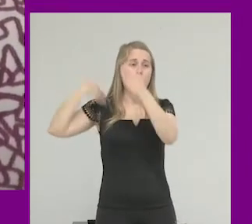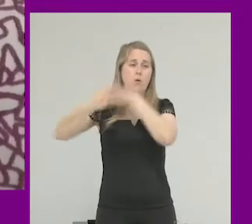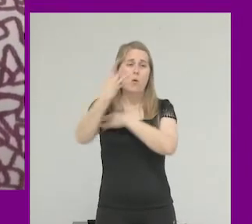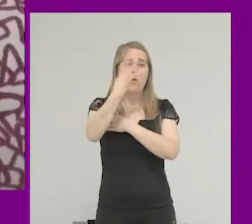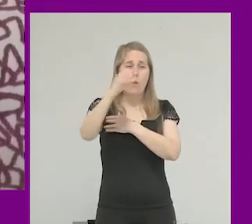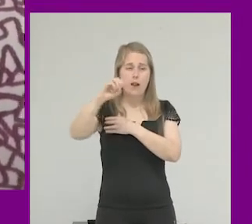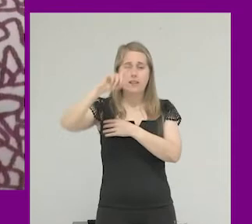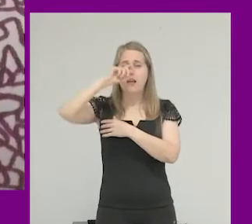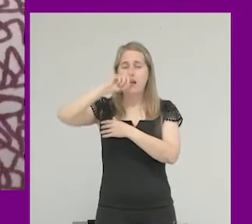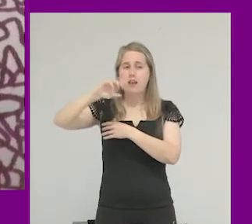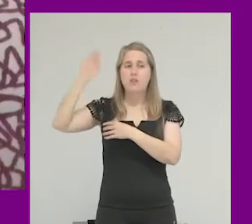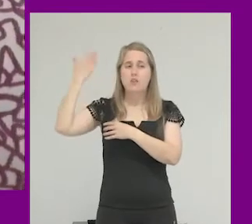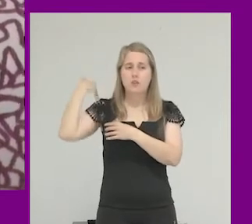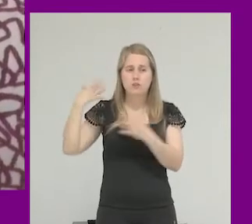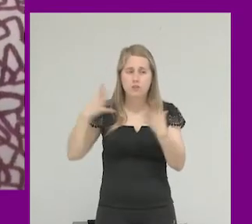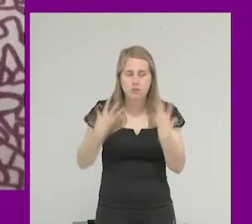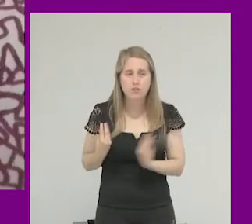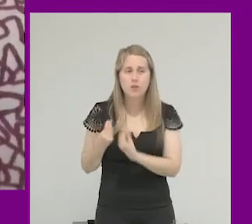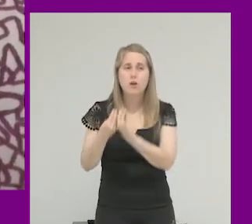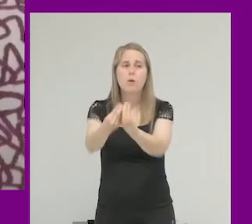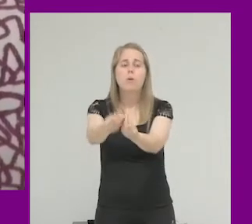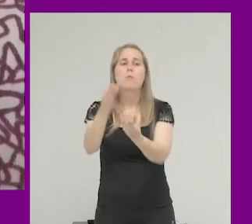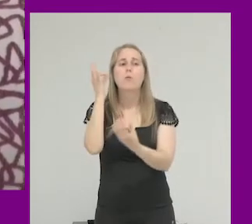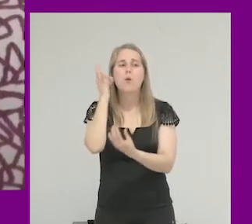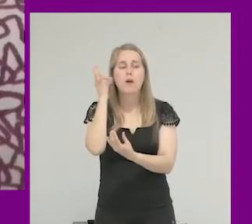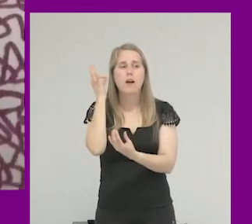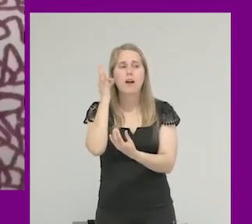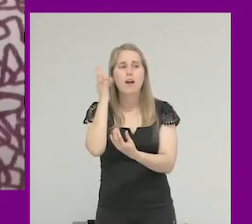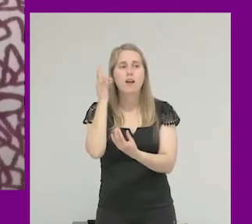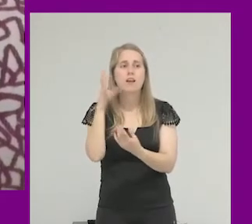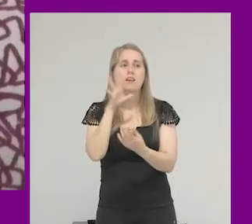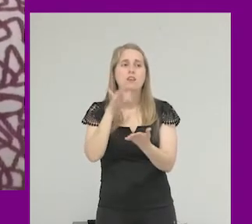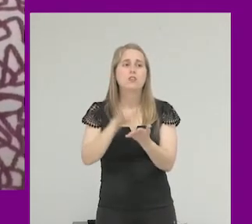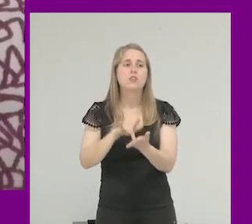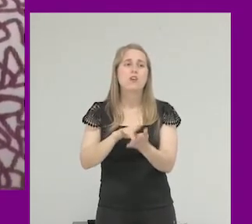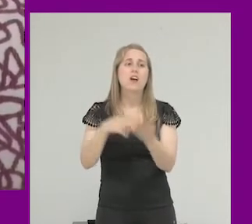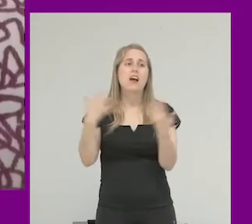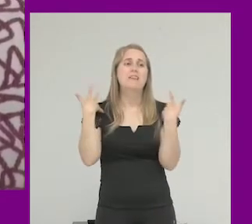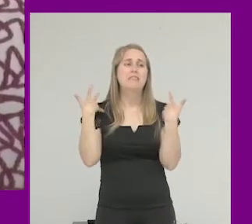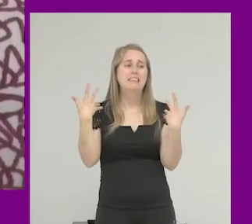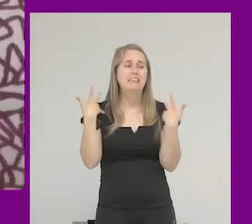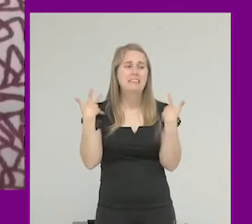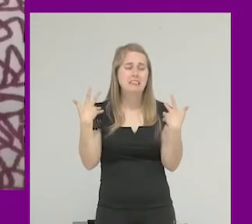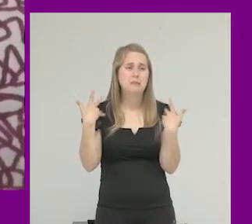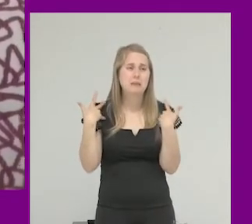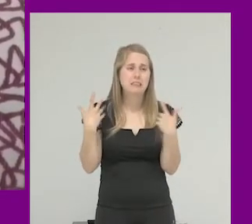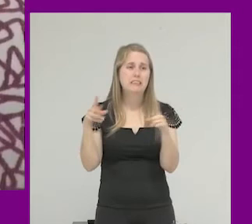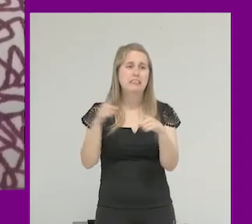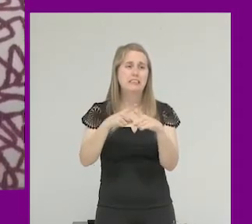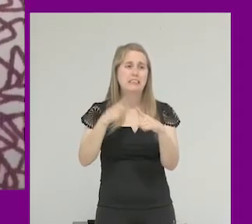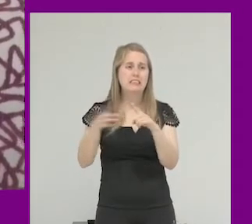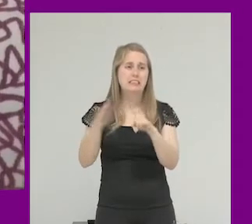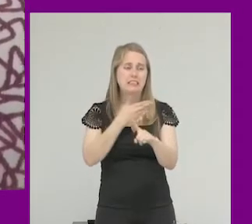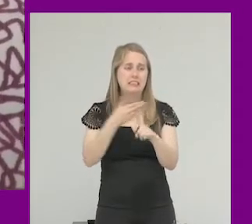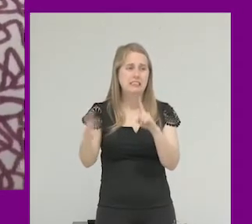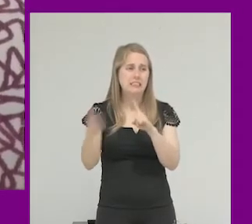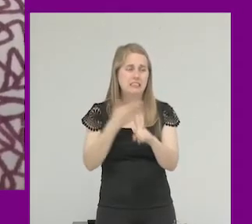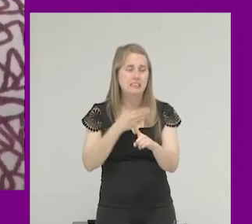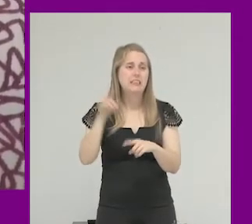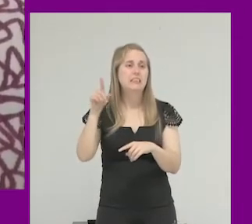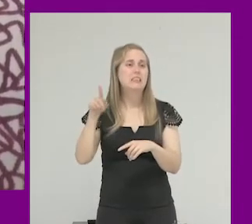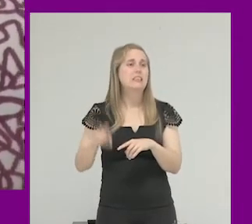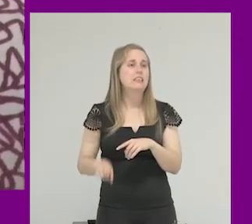decidieron acompañar a mujeres que estaban siendo víctimas de agresiones sexistas. Y también me